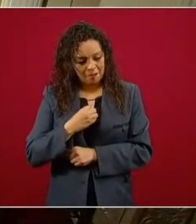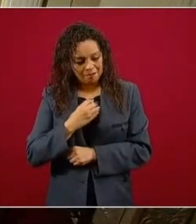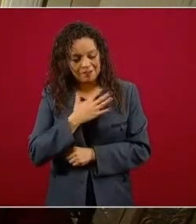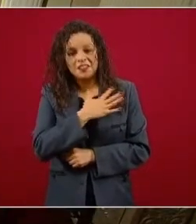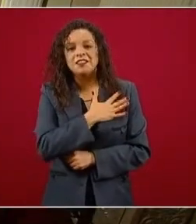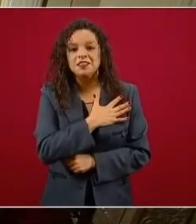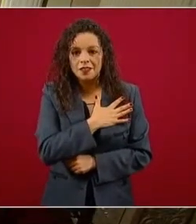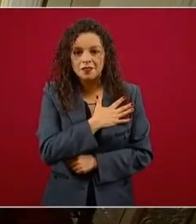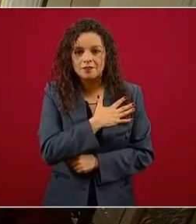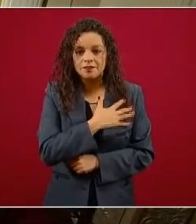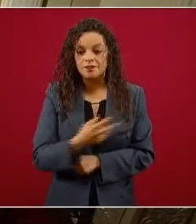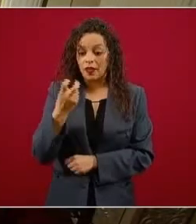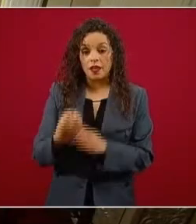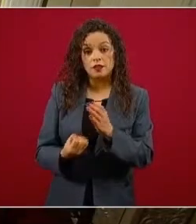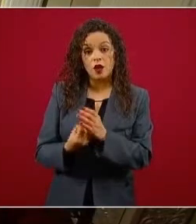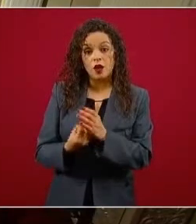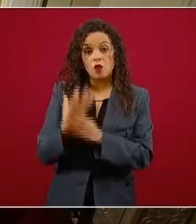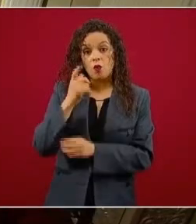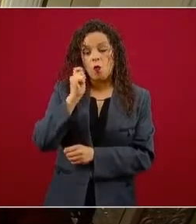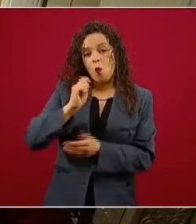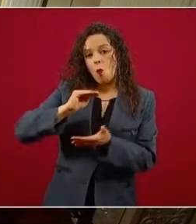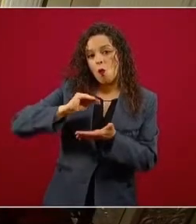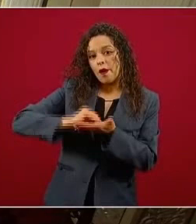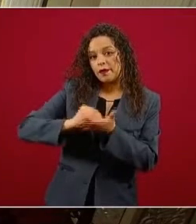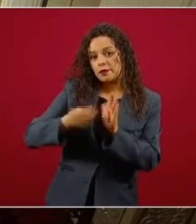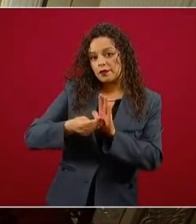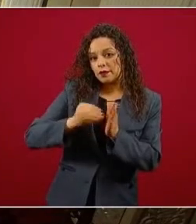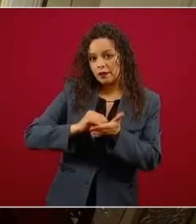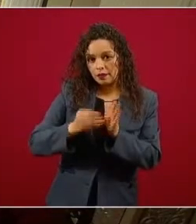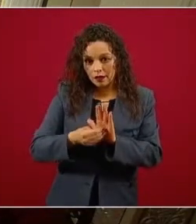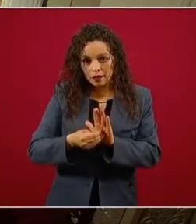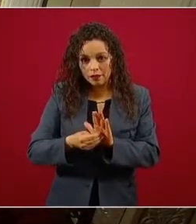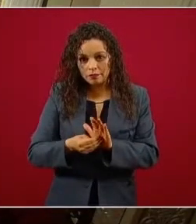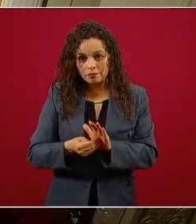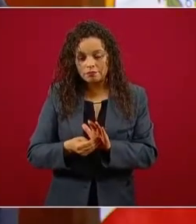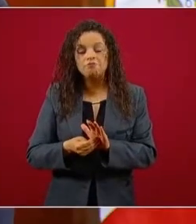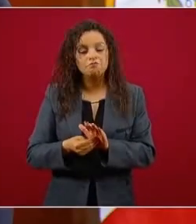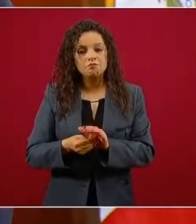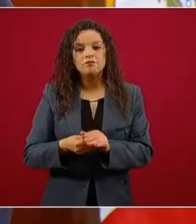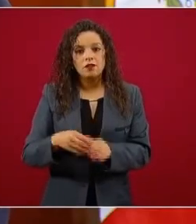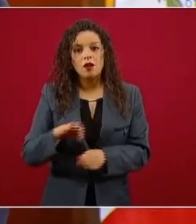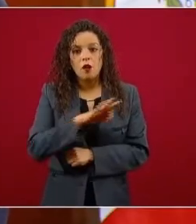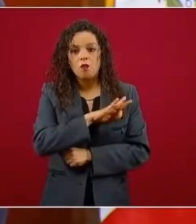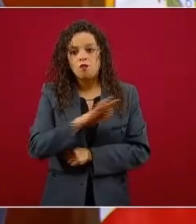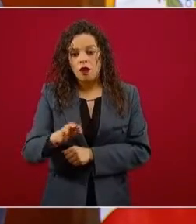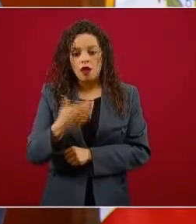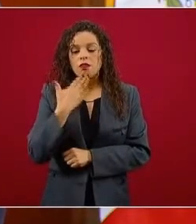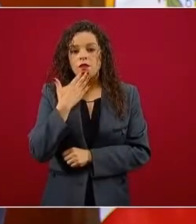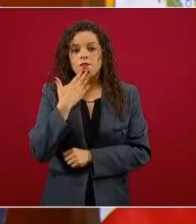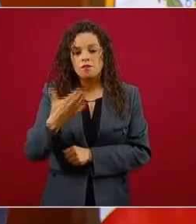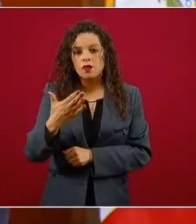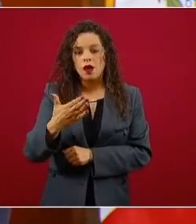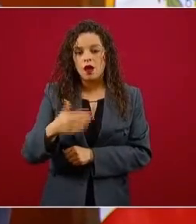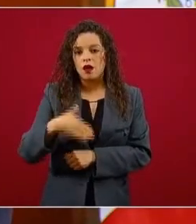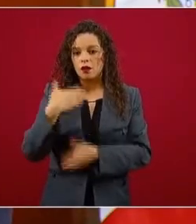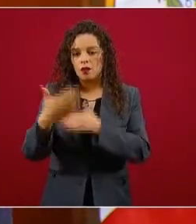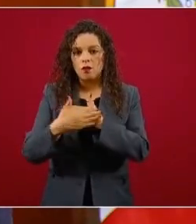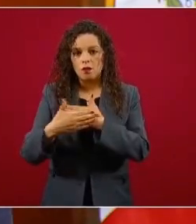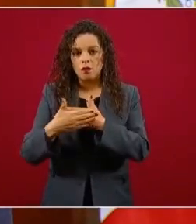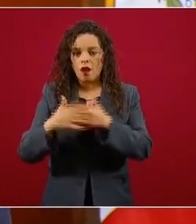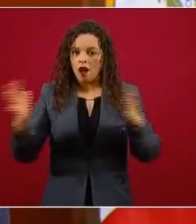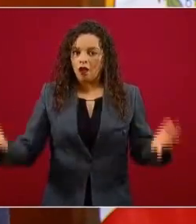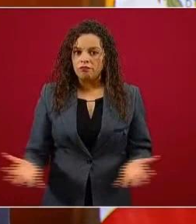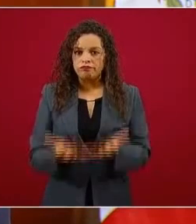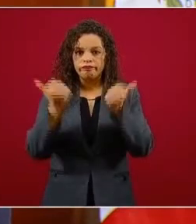nueva estrategia, insisto, nos permitirá una recuperación pronta de